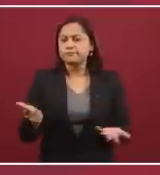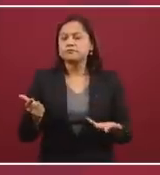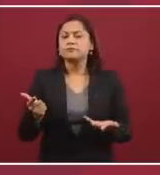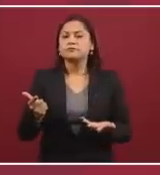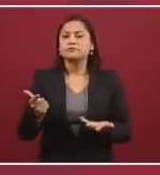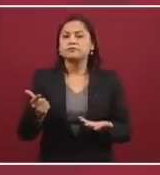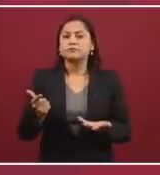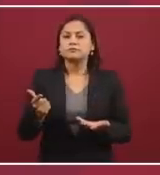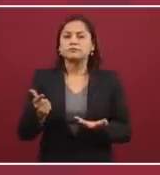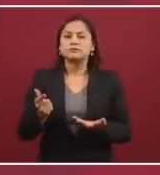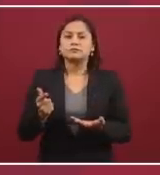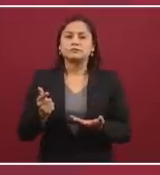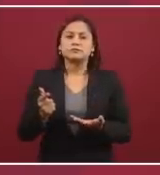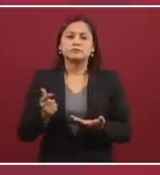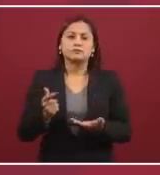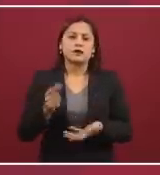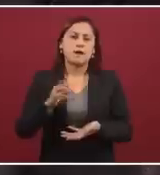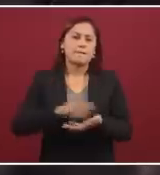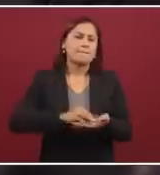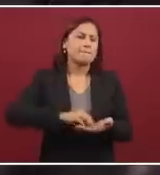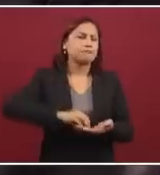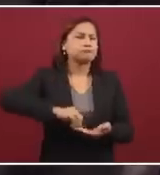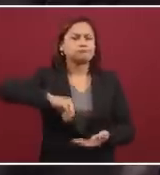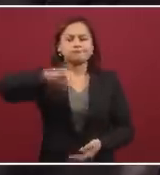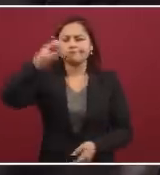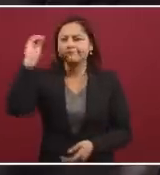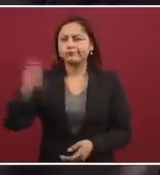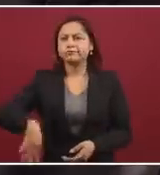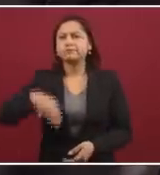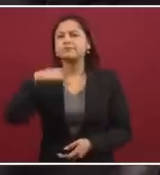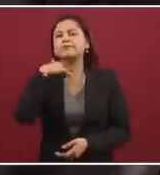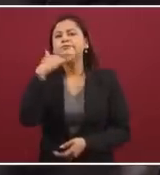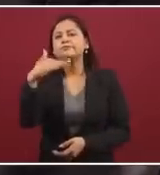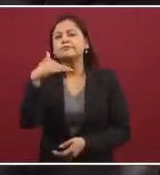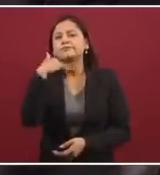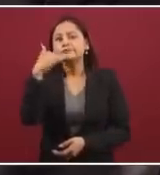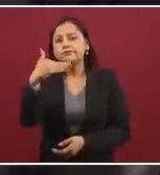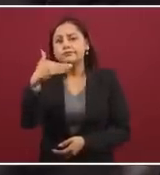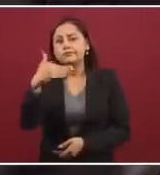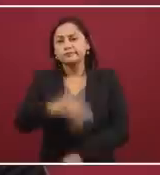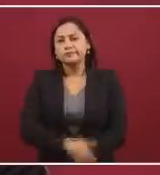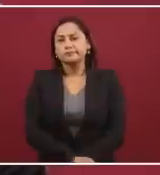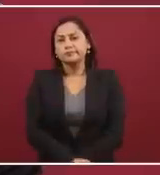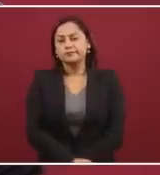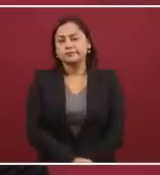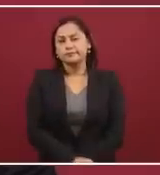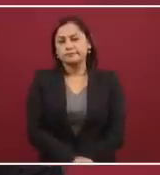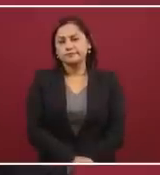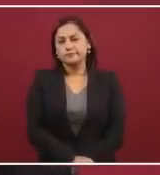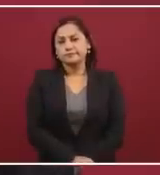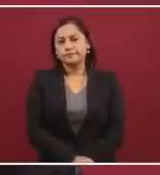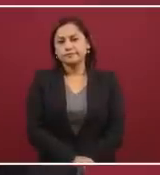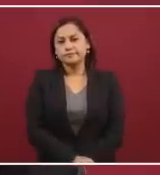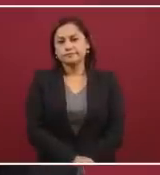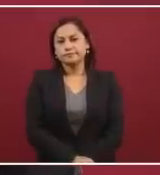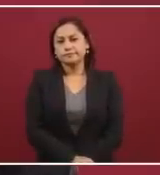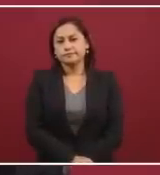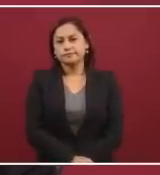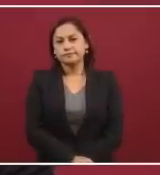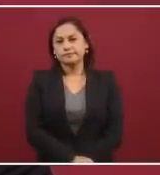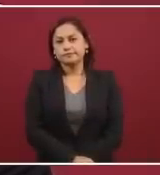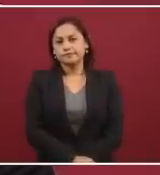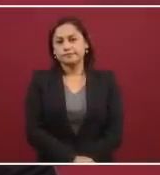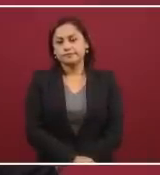y desterrar la corrupción en méxico entonces y yo estoy